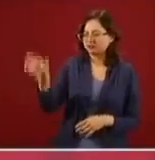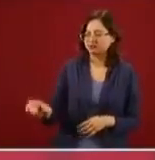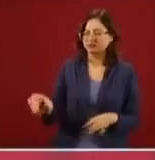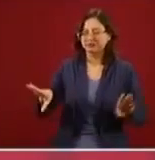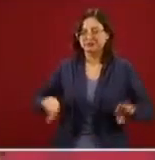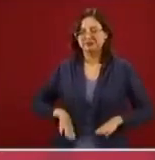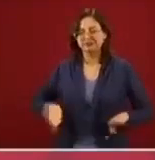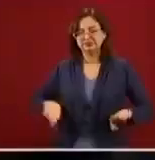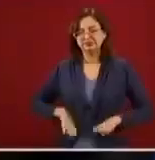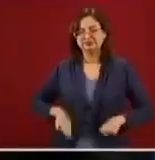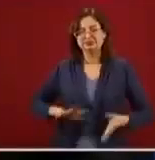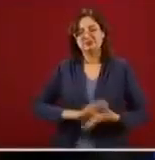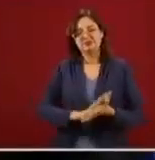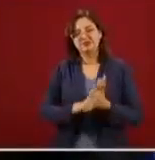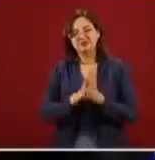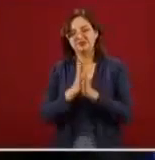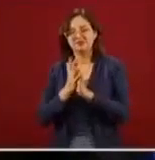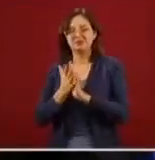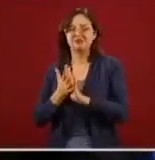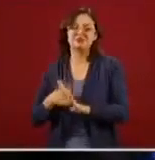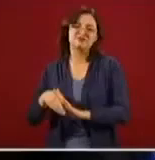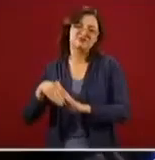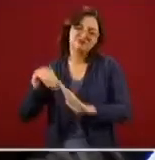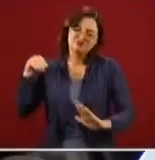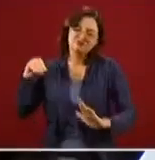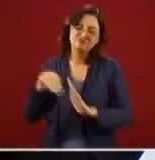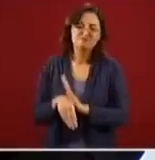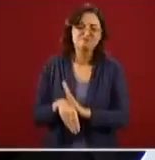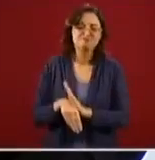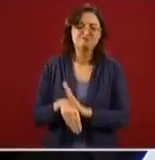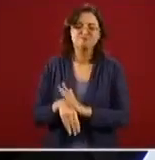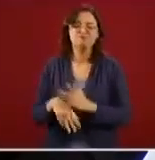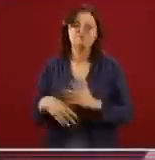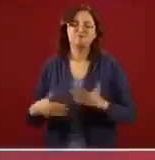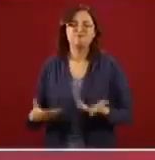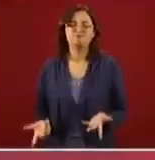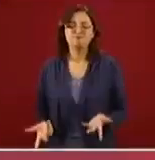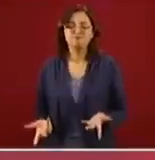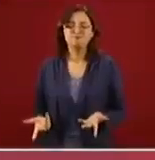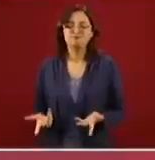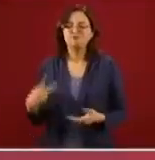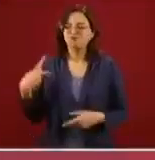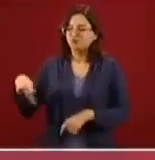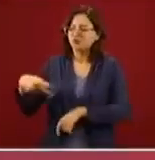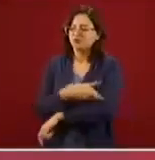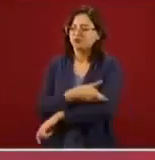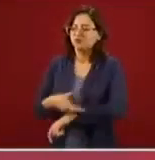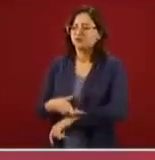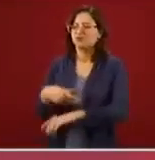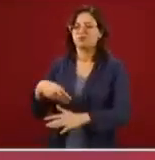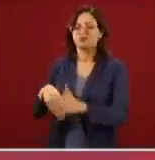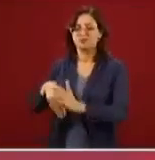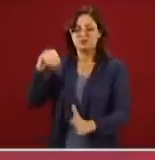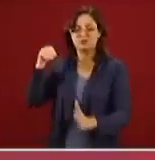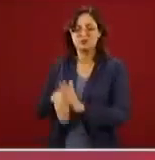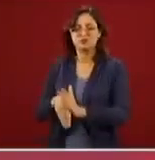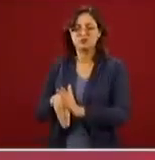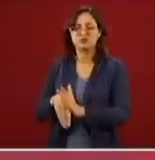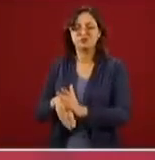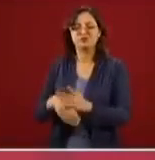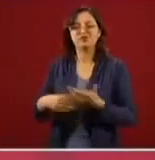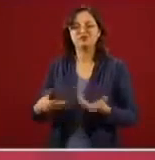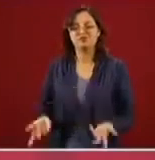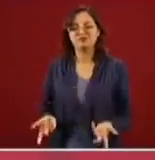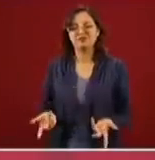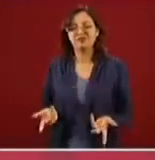se desgracie, no afecte a su familia, o sea,